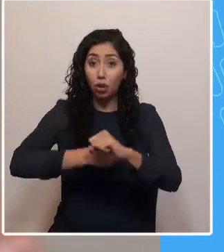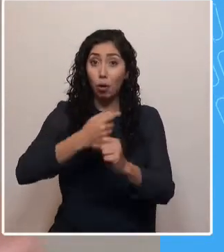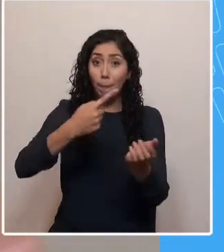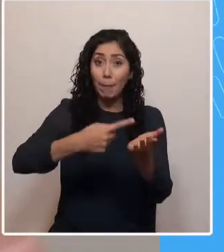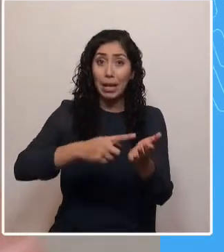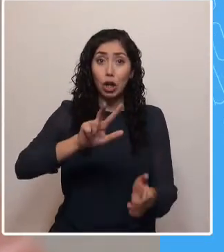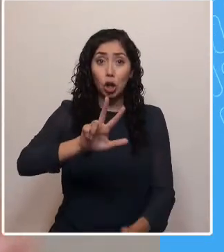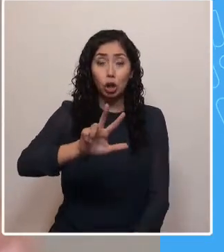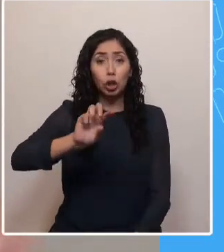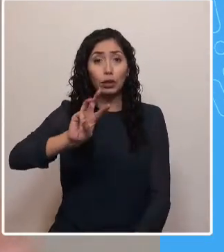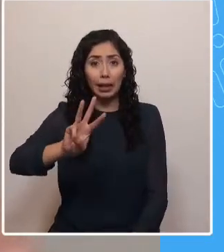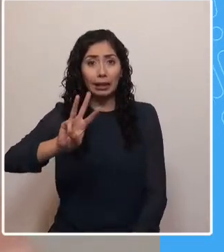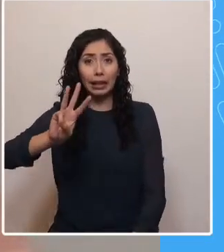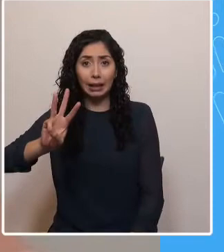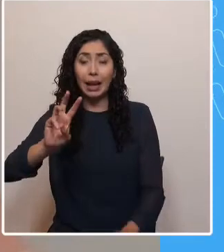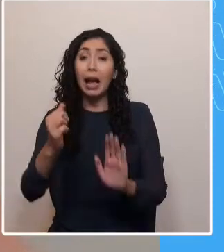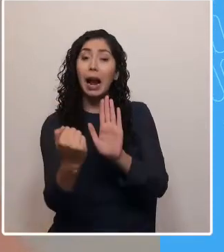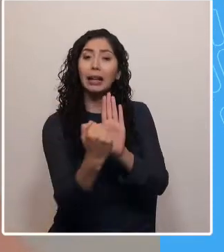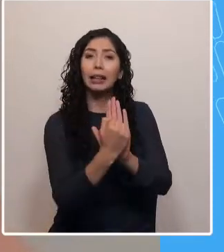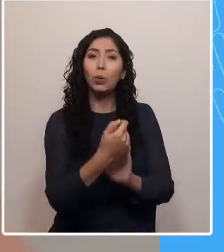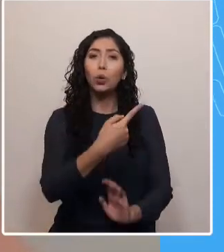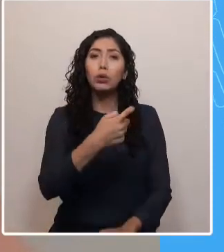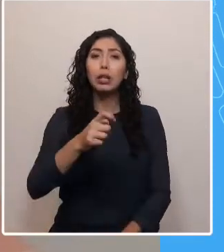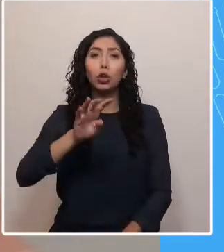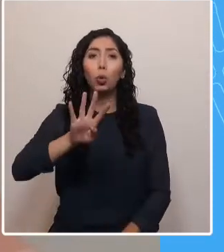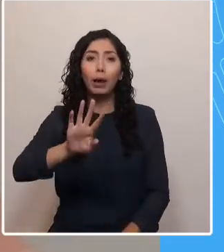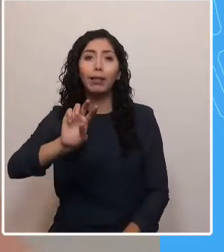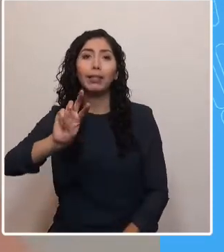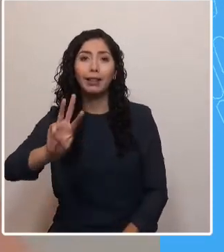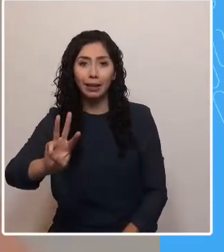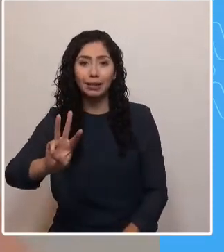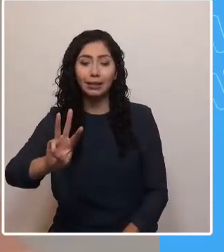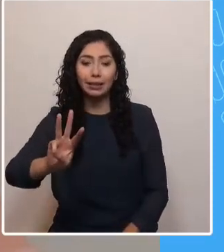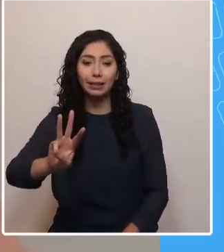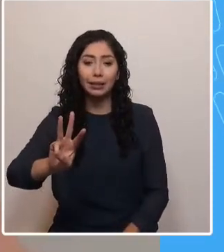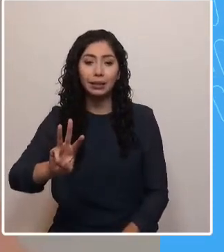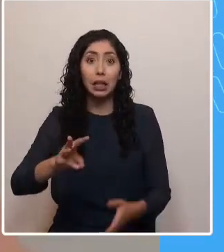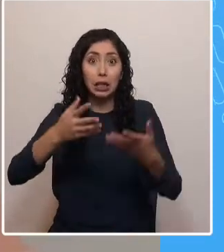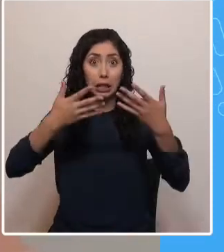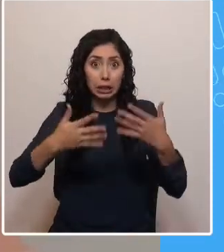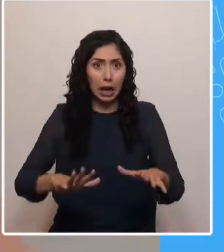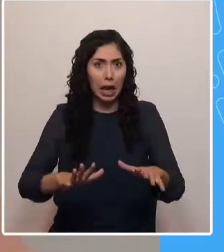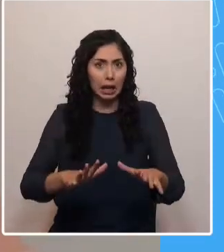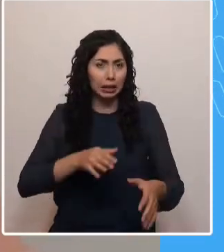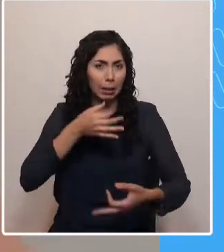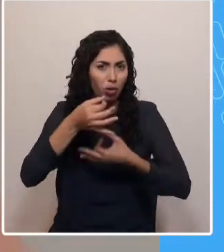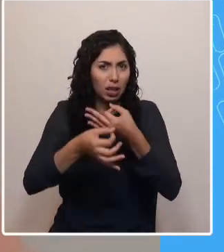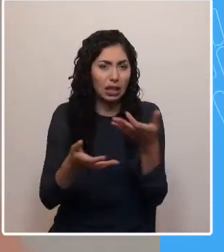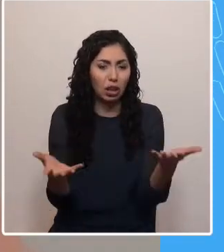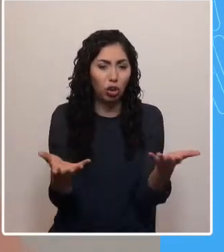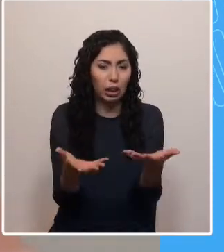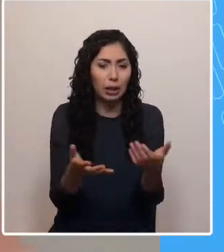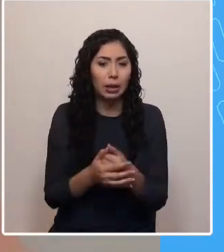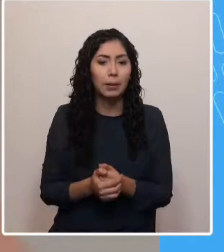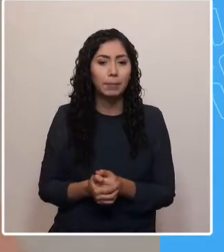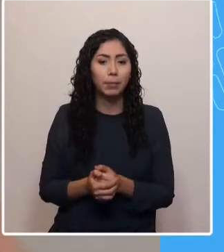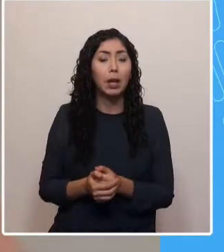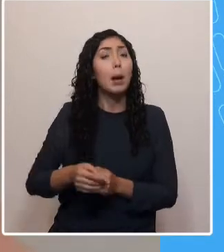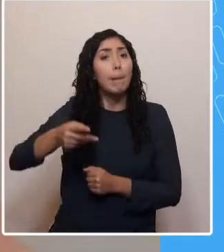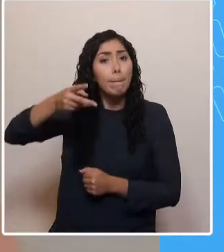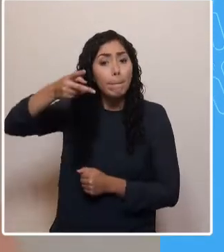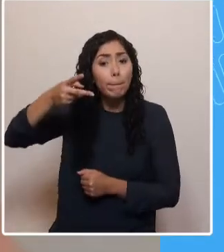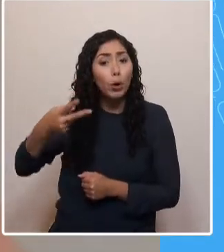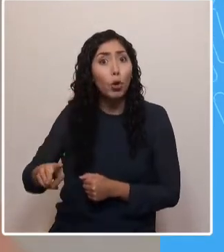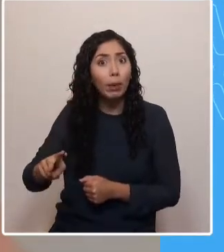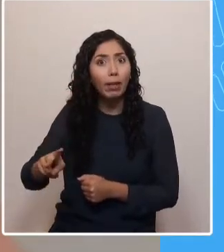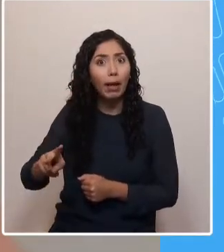1833, artículo 143. Ya estamos hablando de la propiedad exclusiva de su